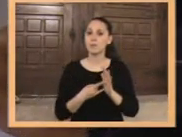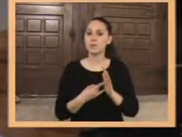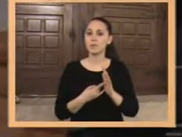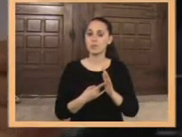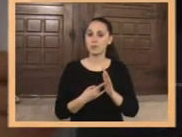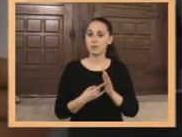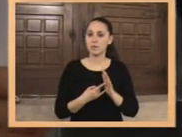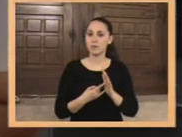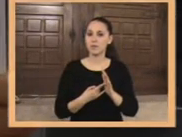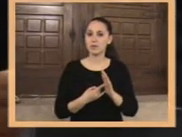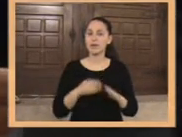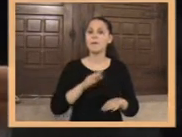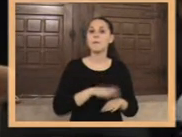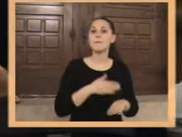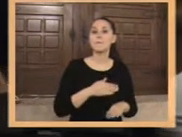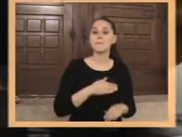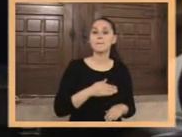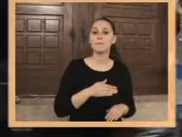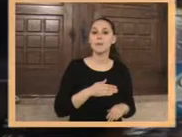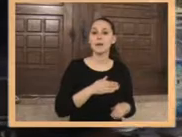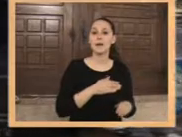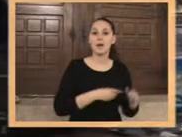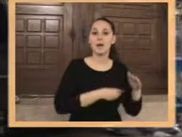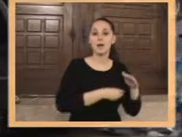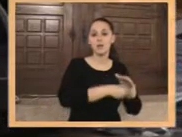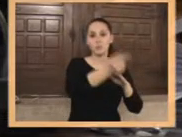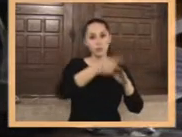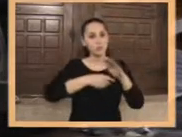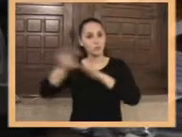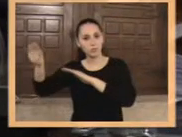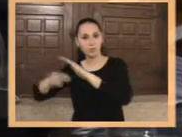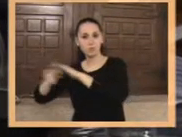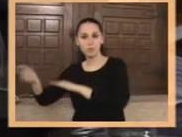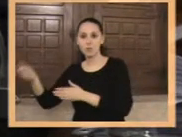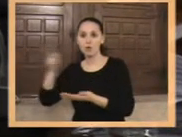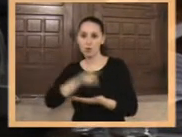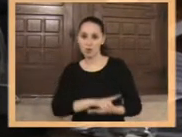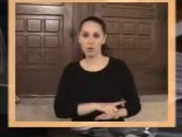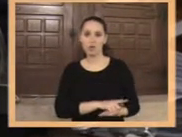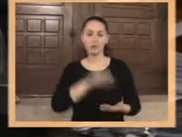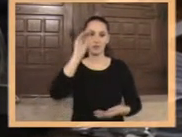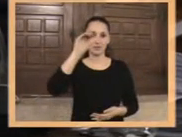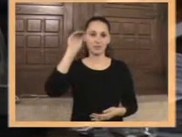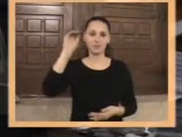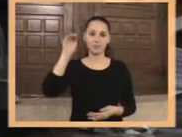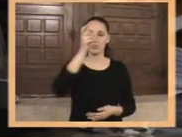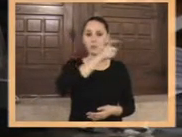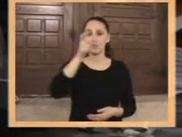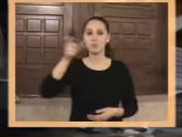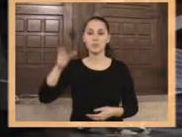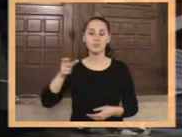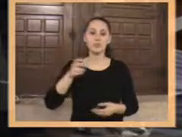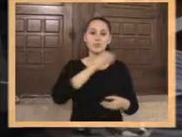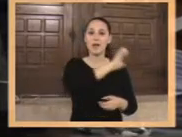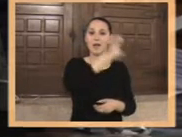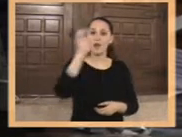todos los migrantes, incluidas las personas demandantes de asilo sirios y de cualquier otra nacionalidad, que lleguen a la Unión Europea